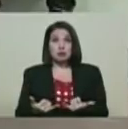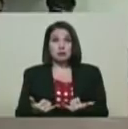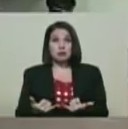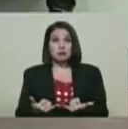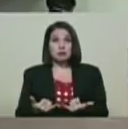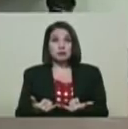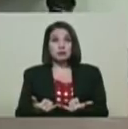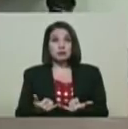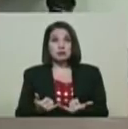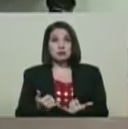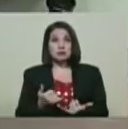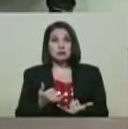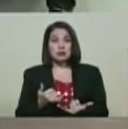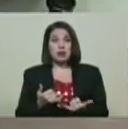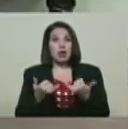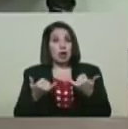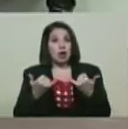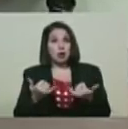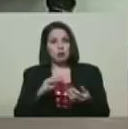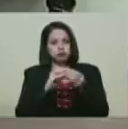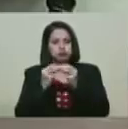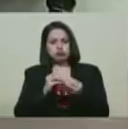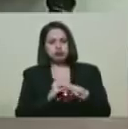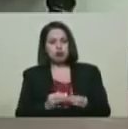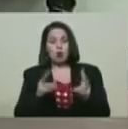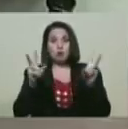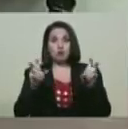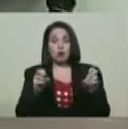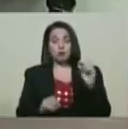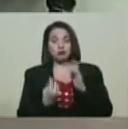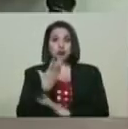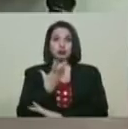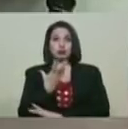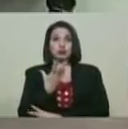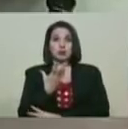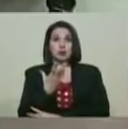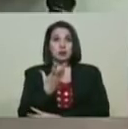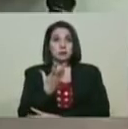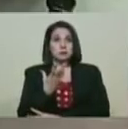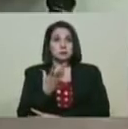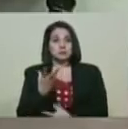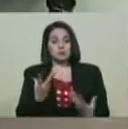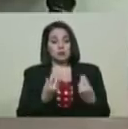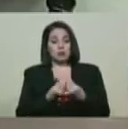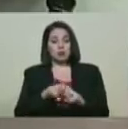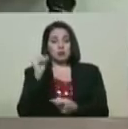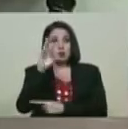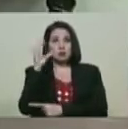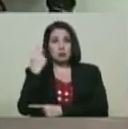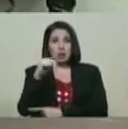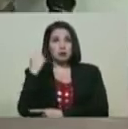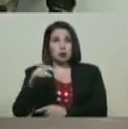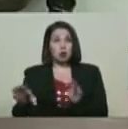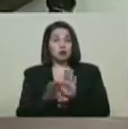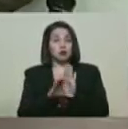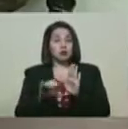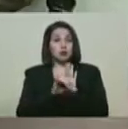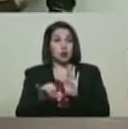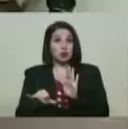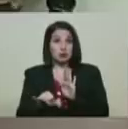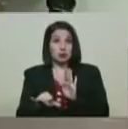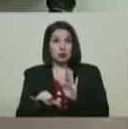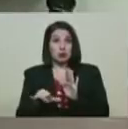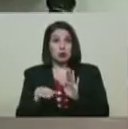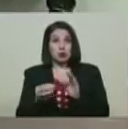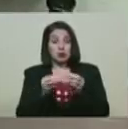una reactualización, su reactivación, conjuntamente con la Asamblea Nacional Constituyente, porque hace falta